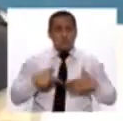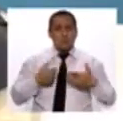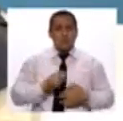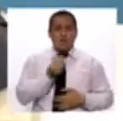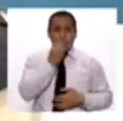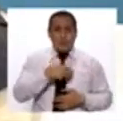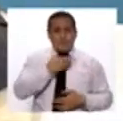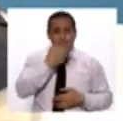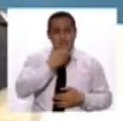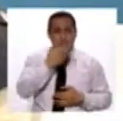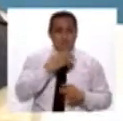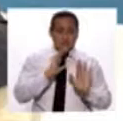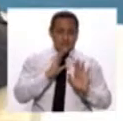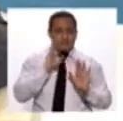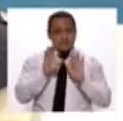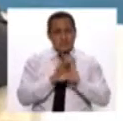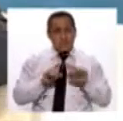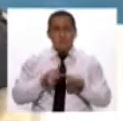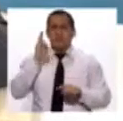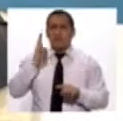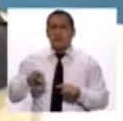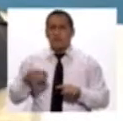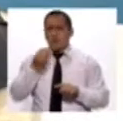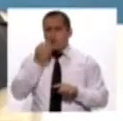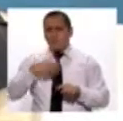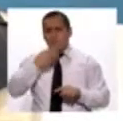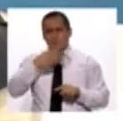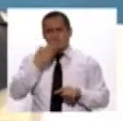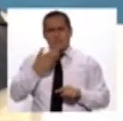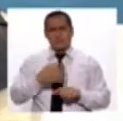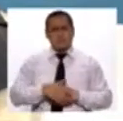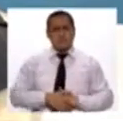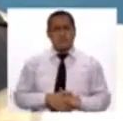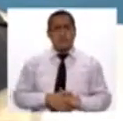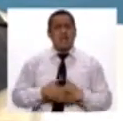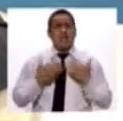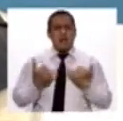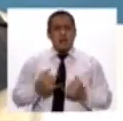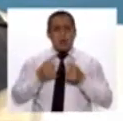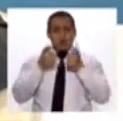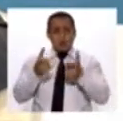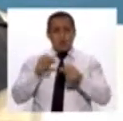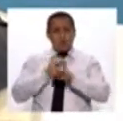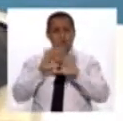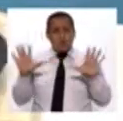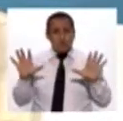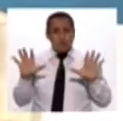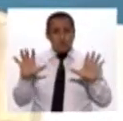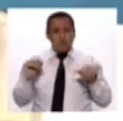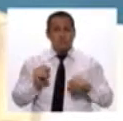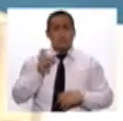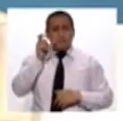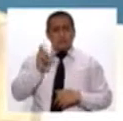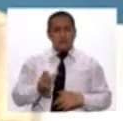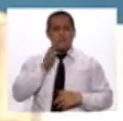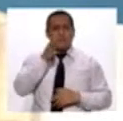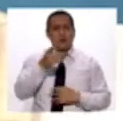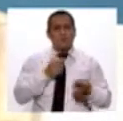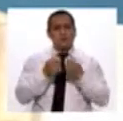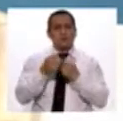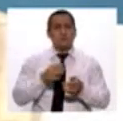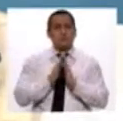comer manzanas. ¿Ya? Y sale una ley que dice prohibido comer manzanas. Ahora, con el control difuso, uno va a una autoridad